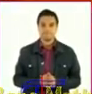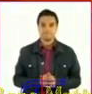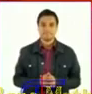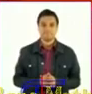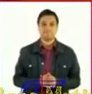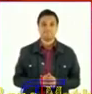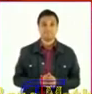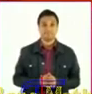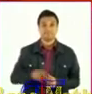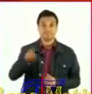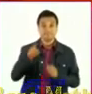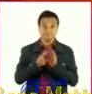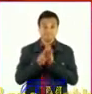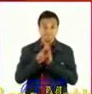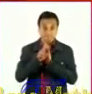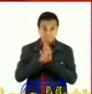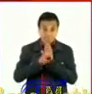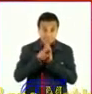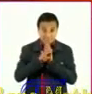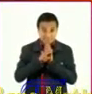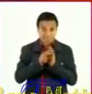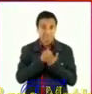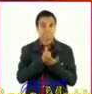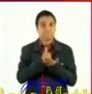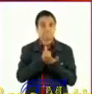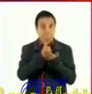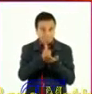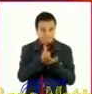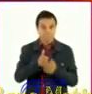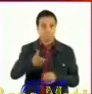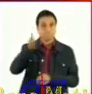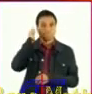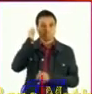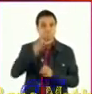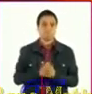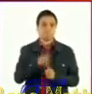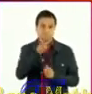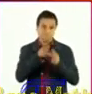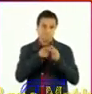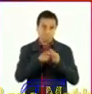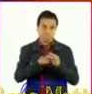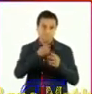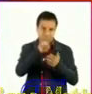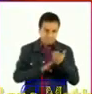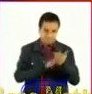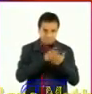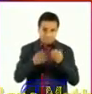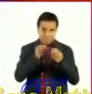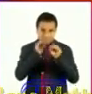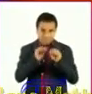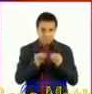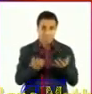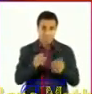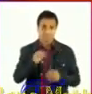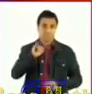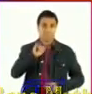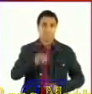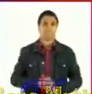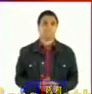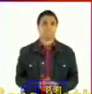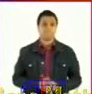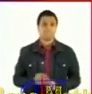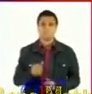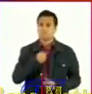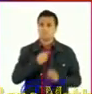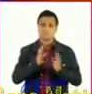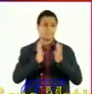Espero que este video les haya dado muchas pistas sobre cómo empezar su plan de trabajo. Claro que sí. Yo estoy